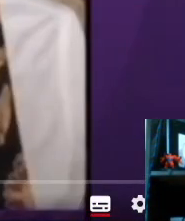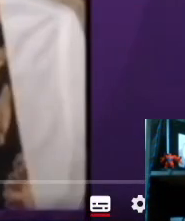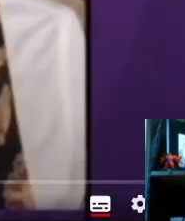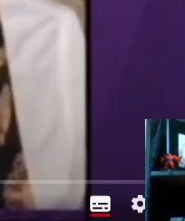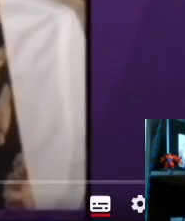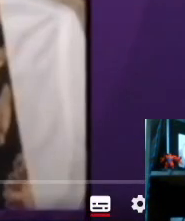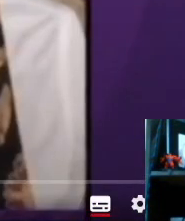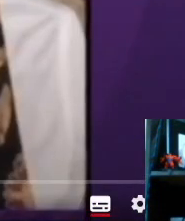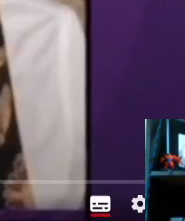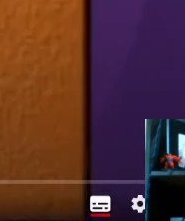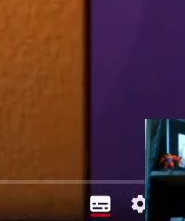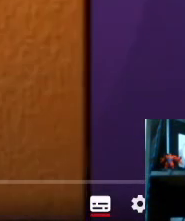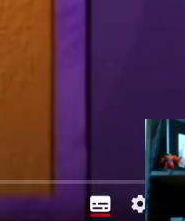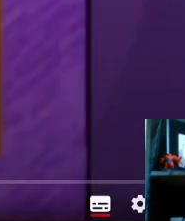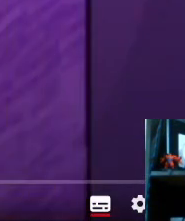sí